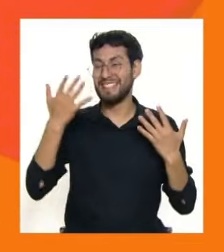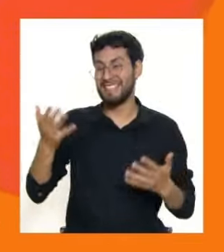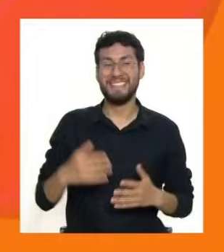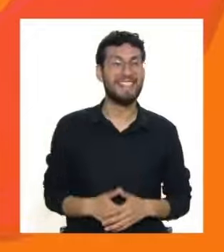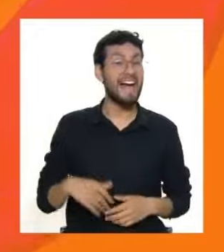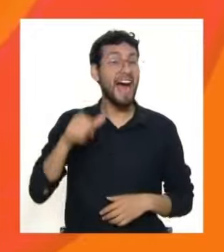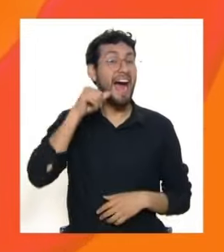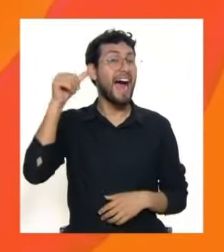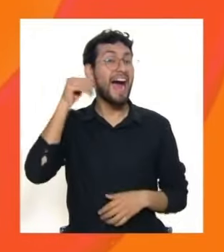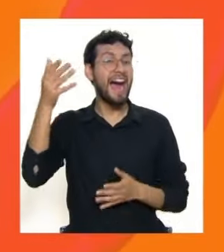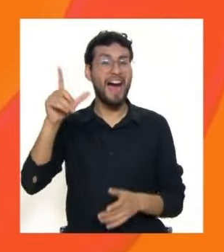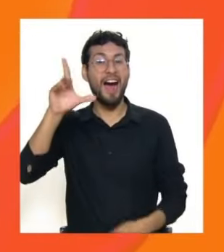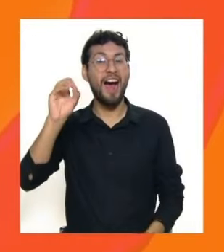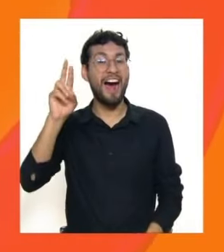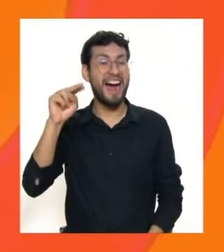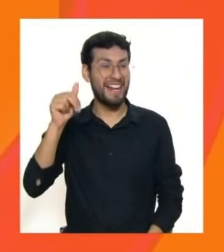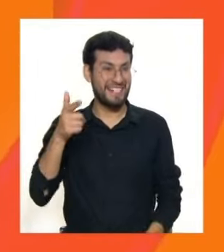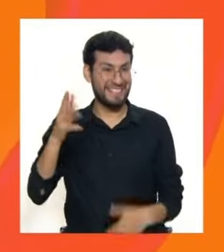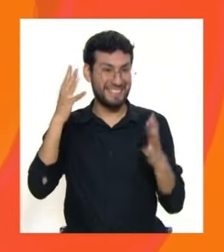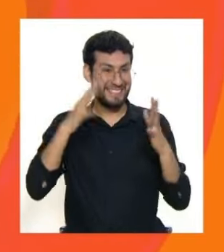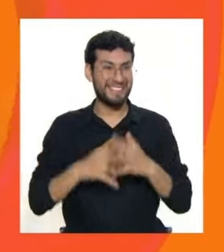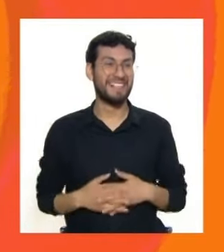Ayer fue santo de nuestra Lore.